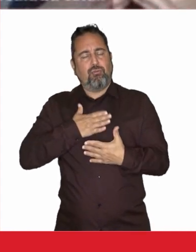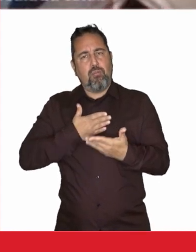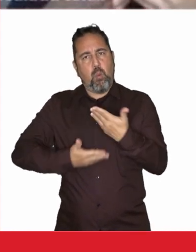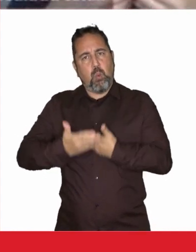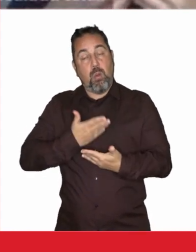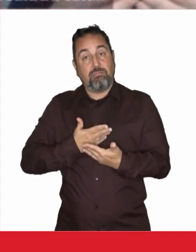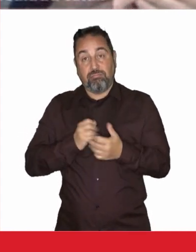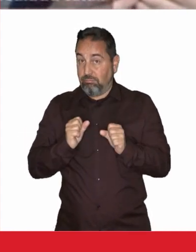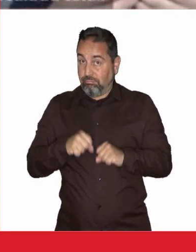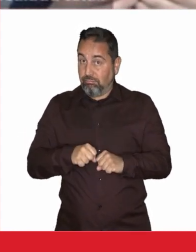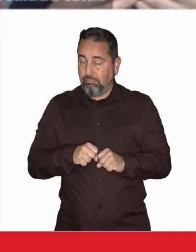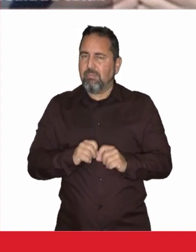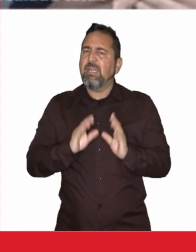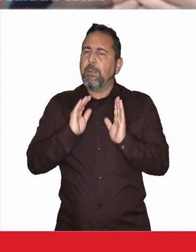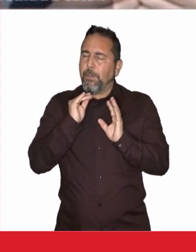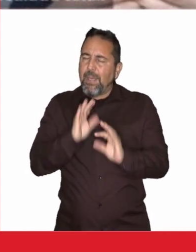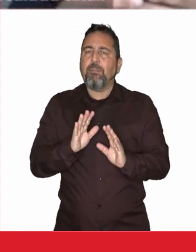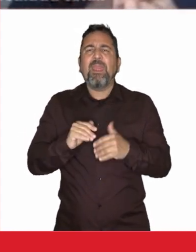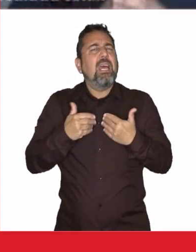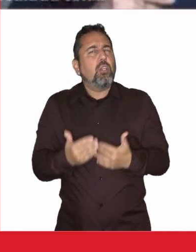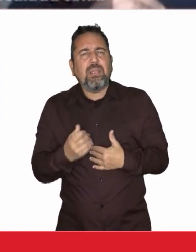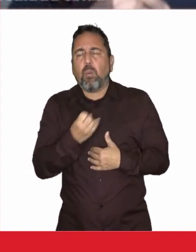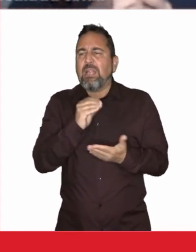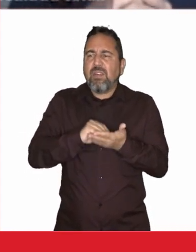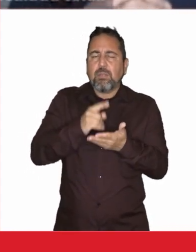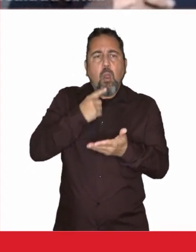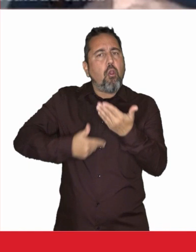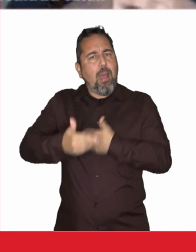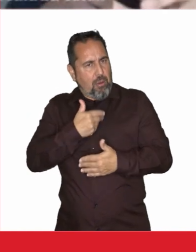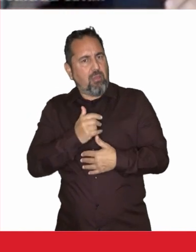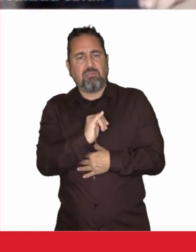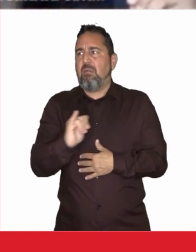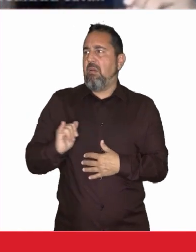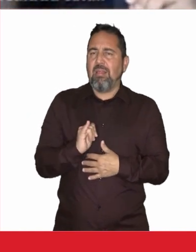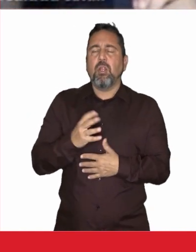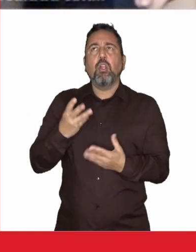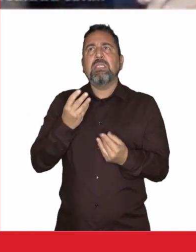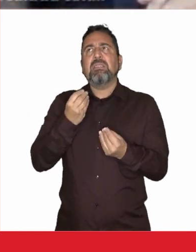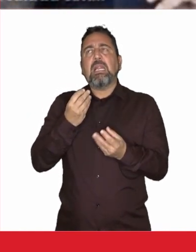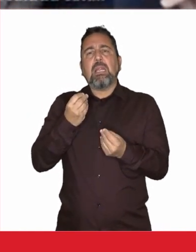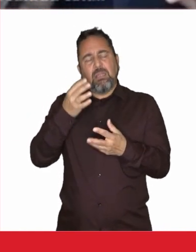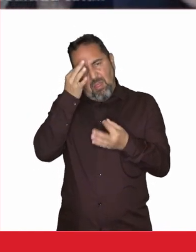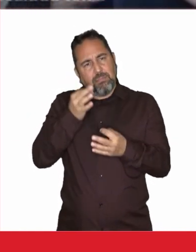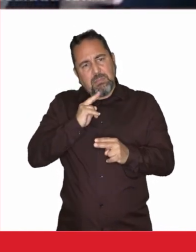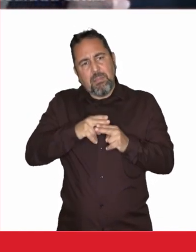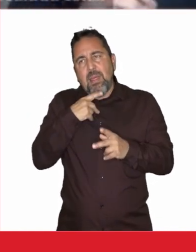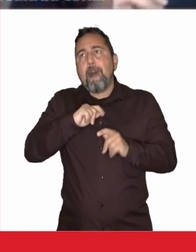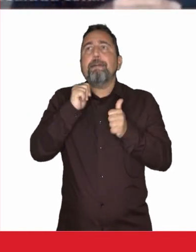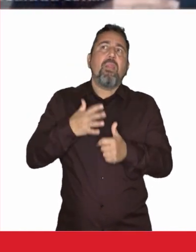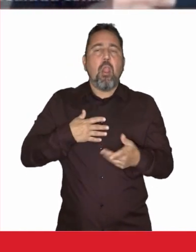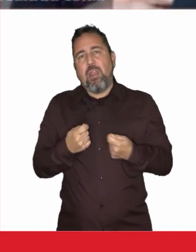grado de compromiso mutuo, ¿bien? Entonces, claro, a veces establecemos colaboraciones que no son tan